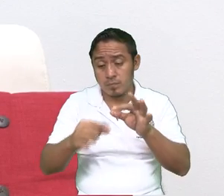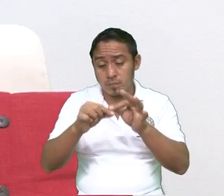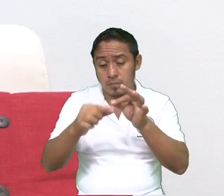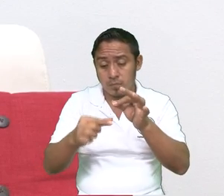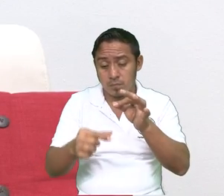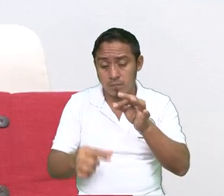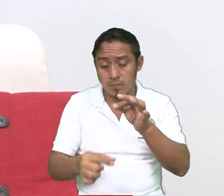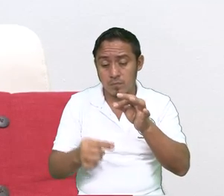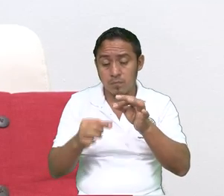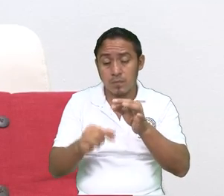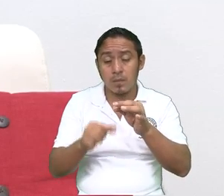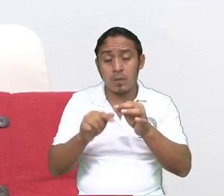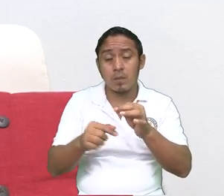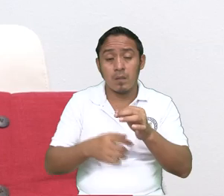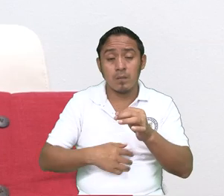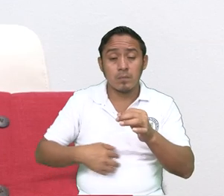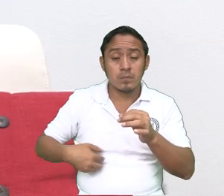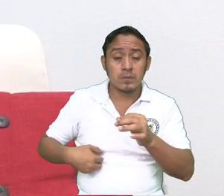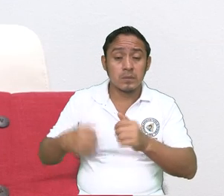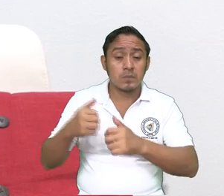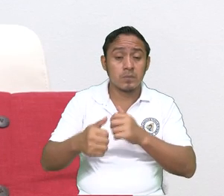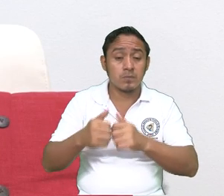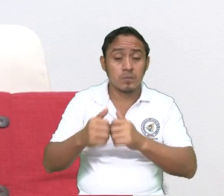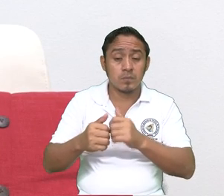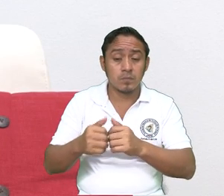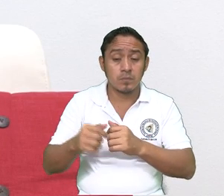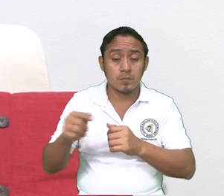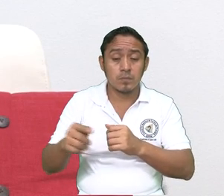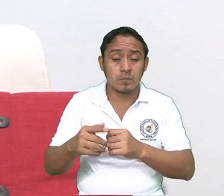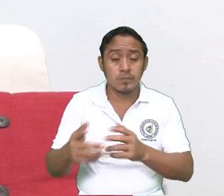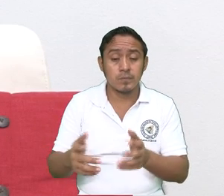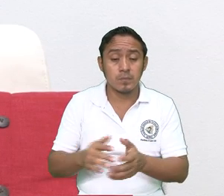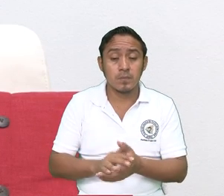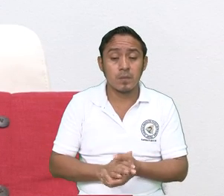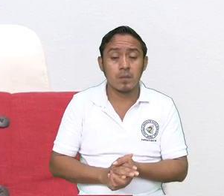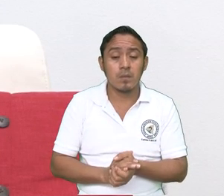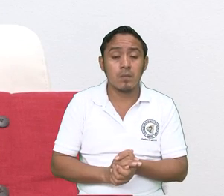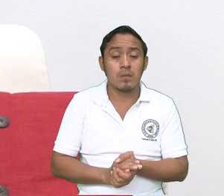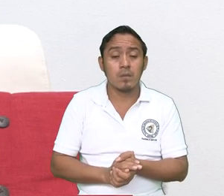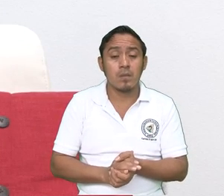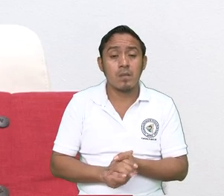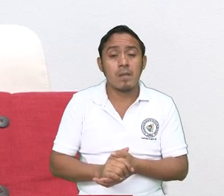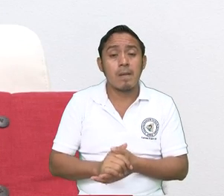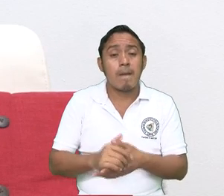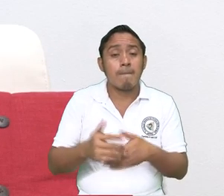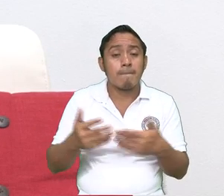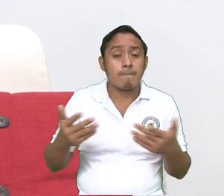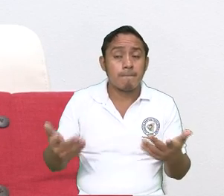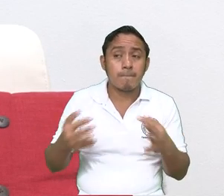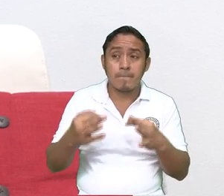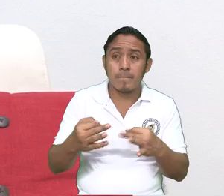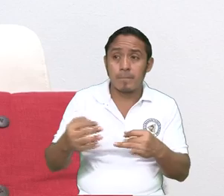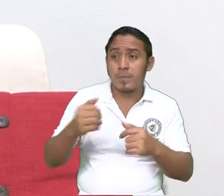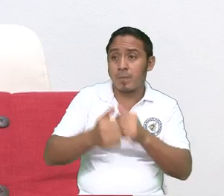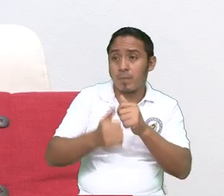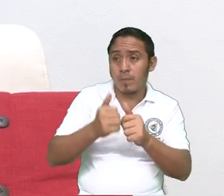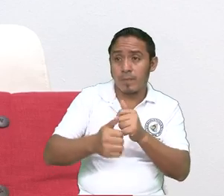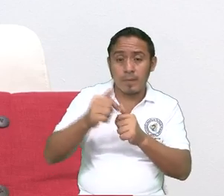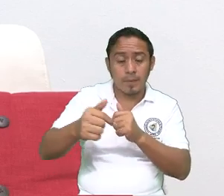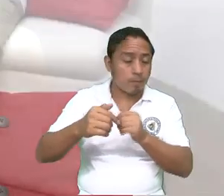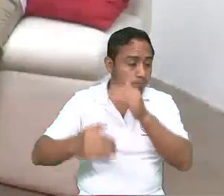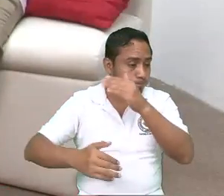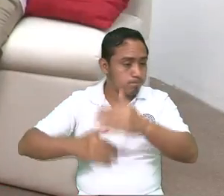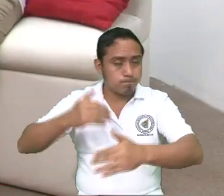y si la médula ósea está alterada entonces en definitiva este pues vamos a tener tal vez a un